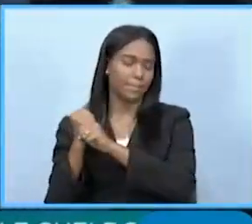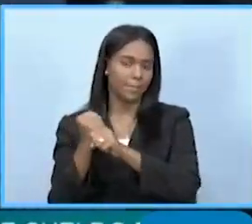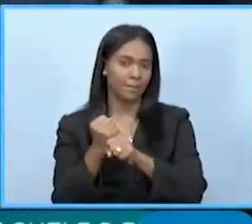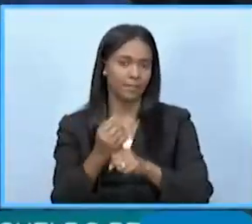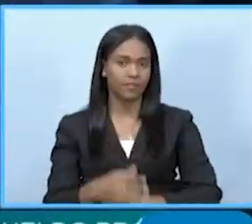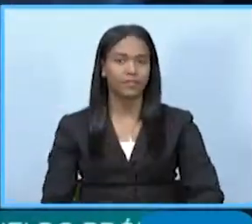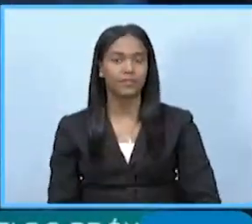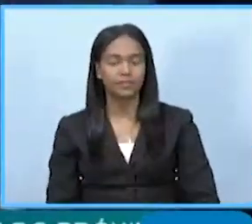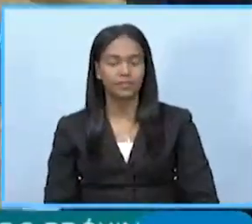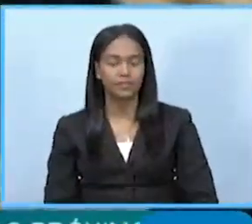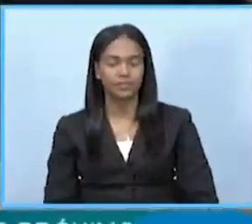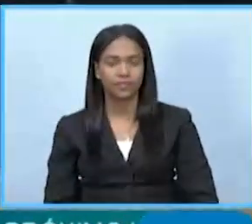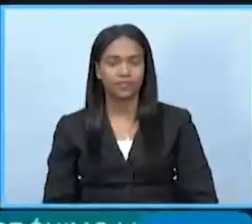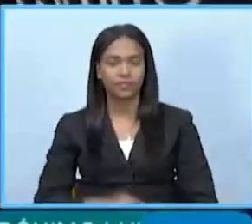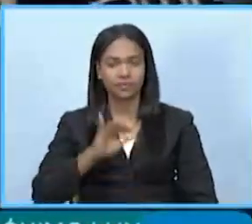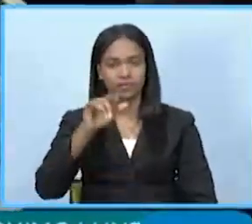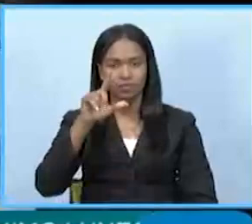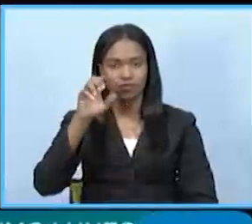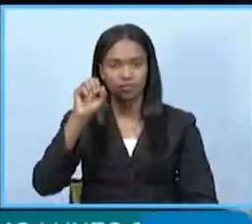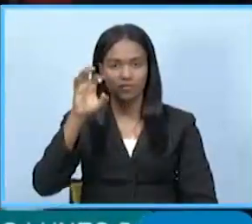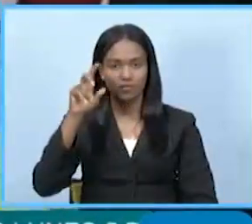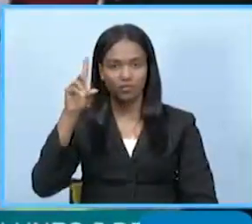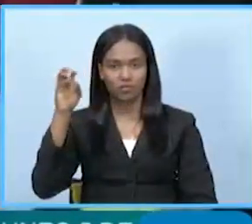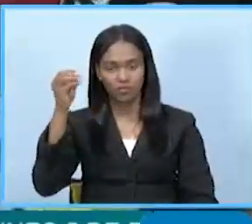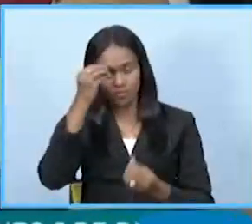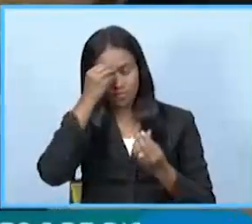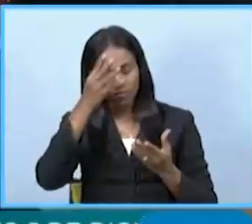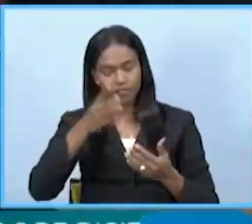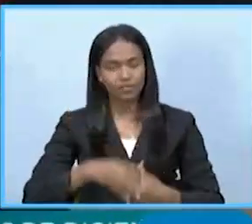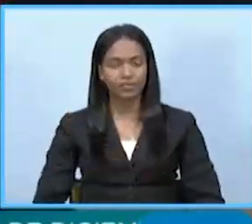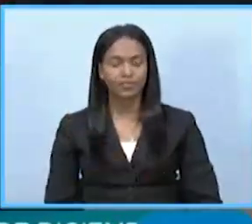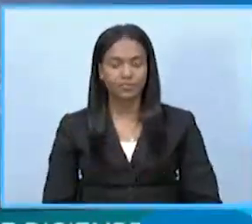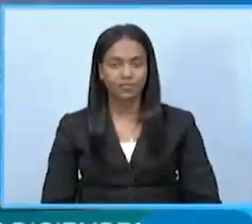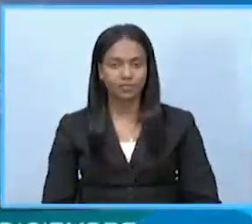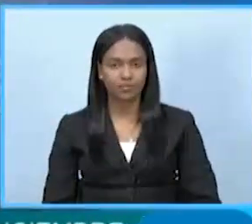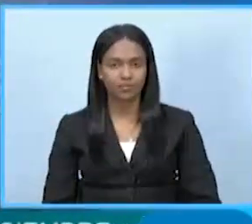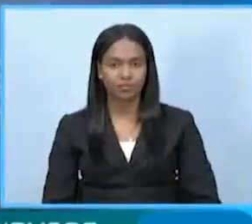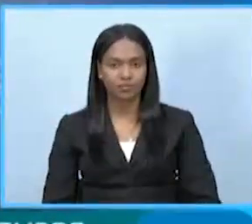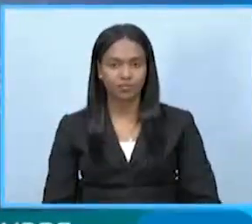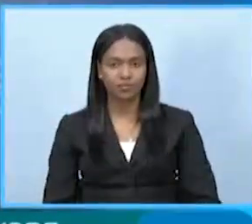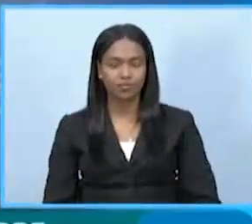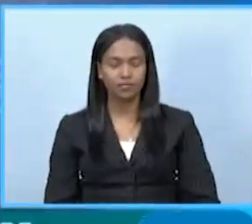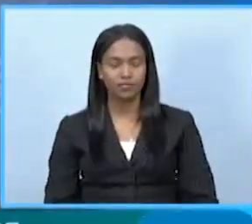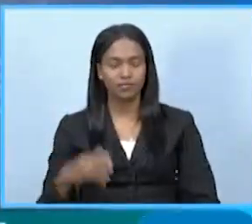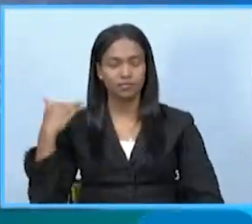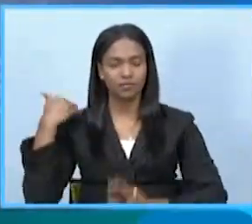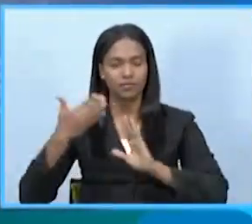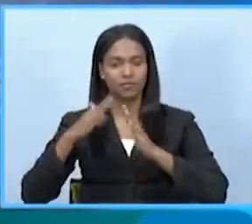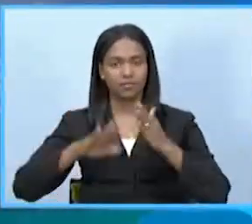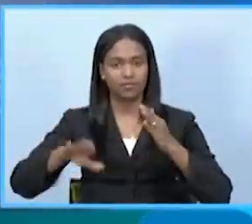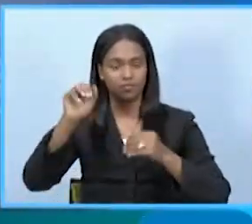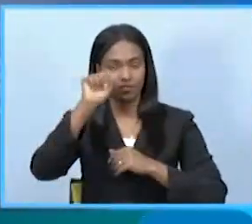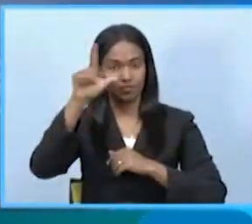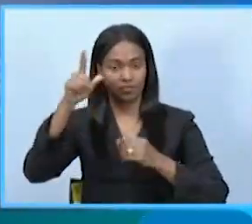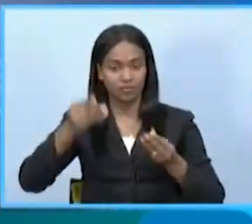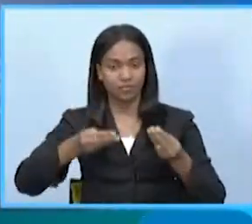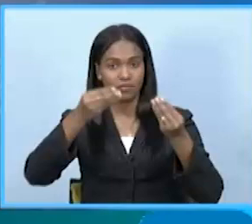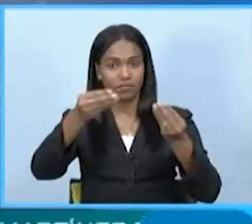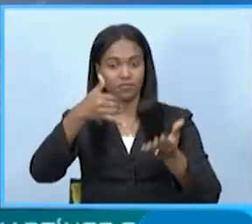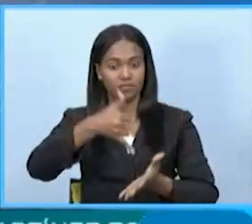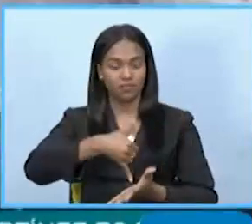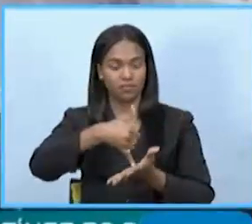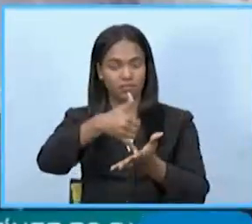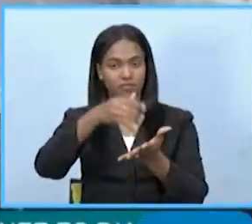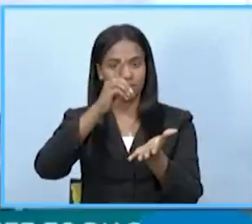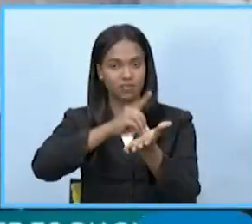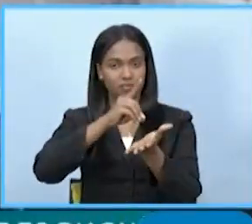británico. Giancarlos Acevedo, Central de Noticias. Señores, y la alcaldía de Los Alcarrizos entregó un